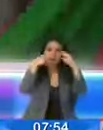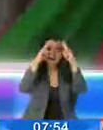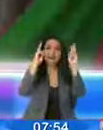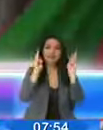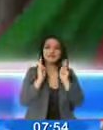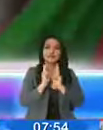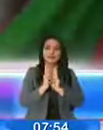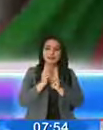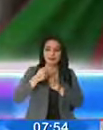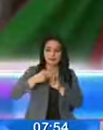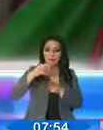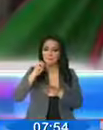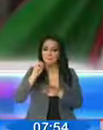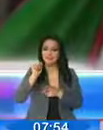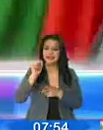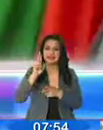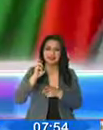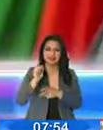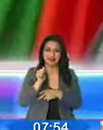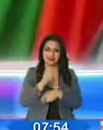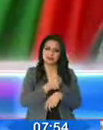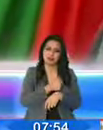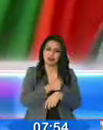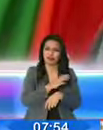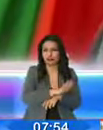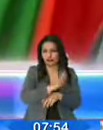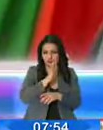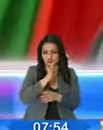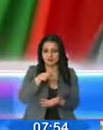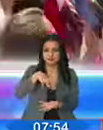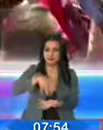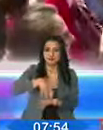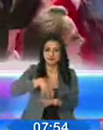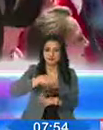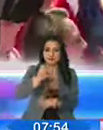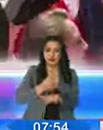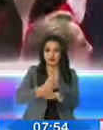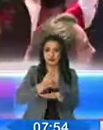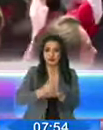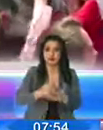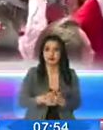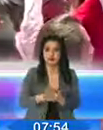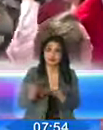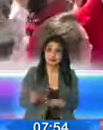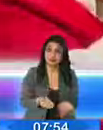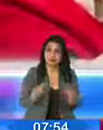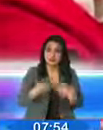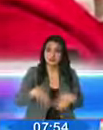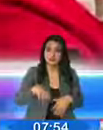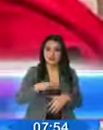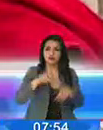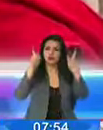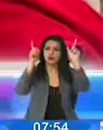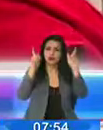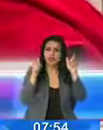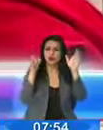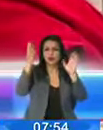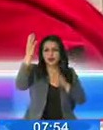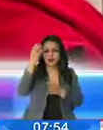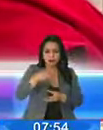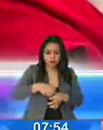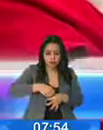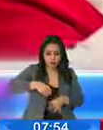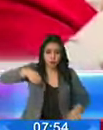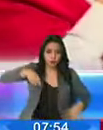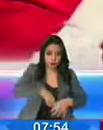Merced, patrona de la Tacunga de la provincia de Cotopaxi. Ya en el acto, el rey Moro entregó un sable al presidente